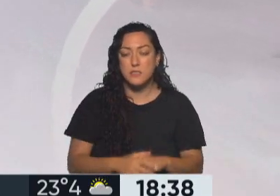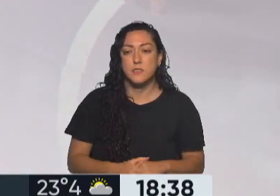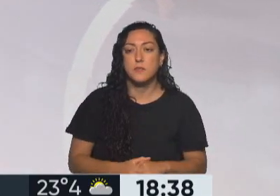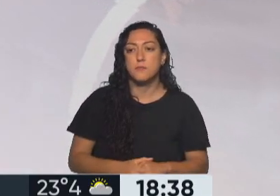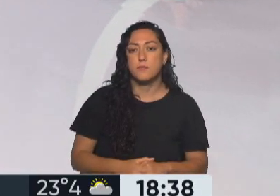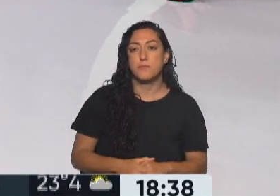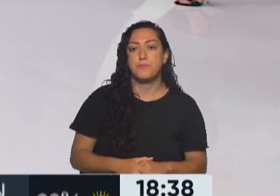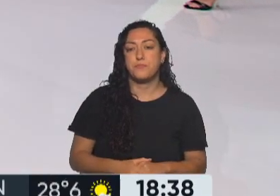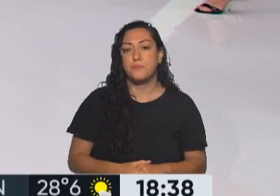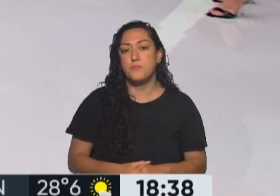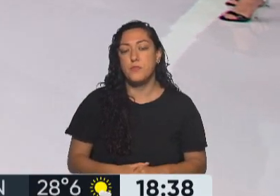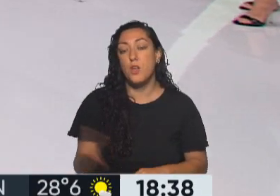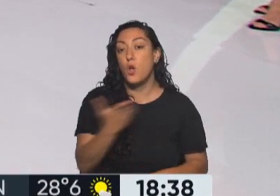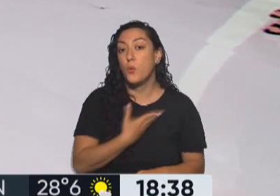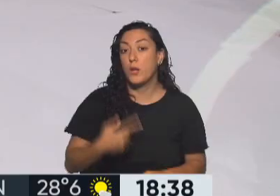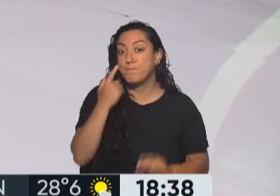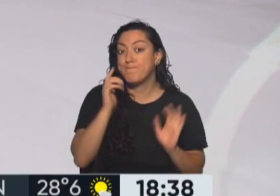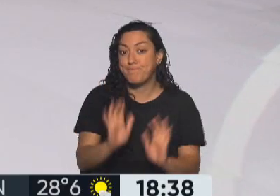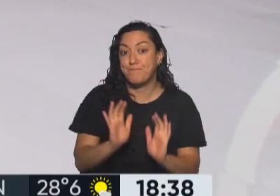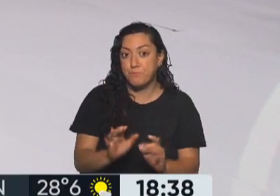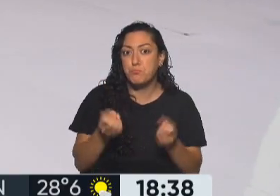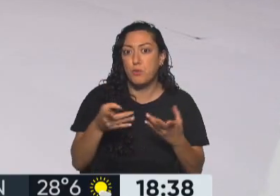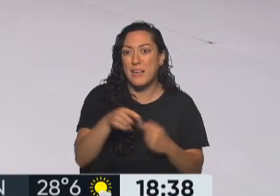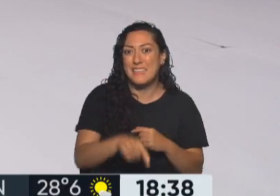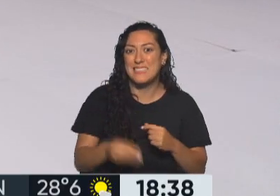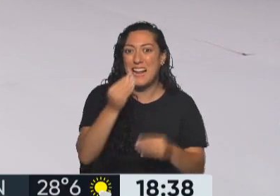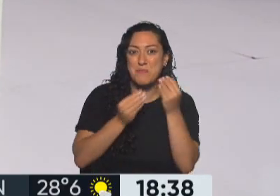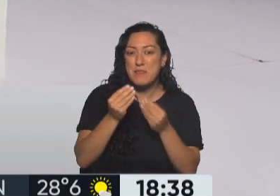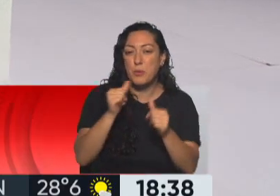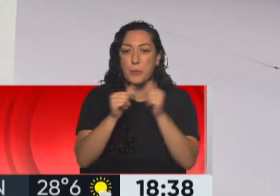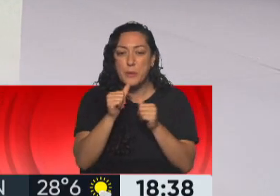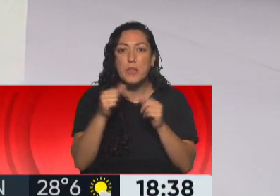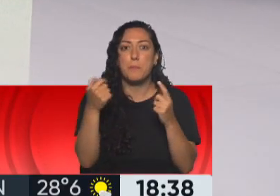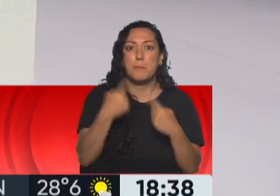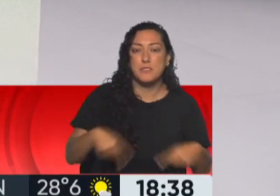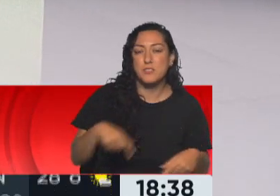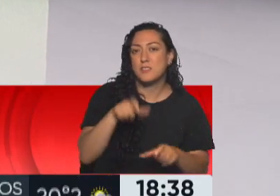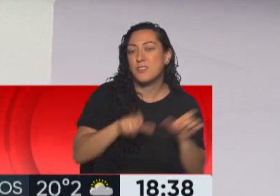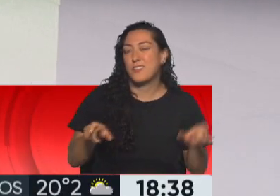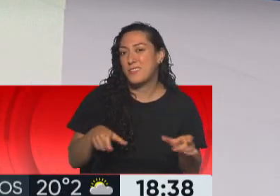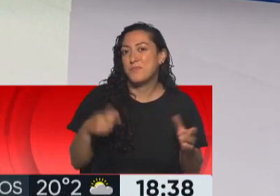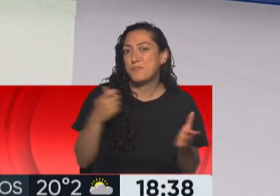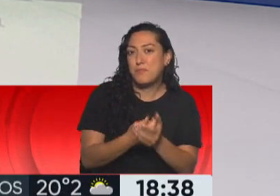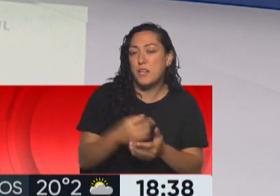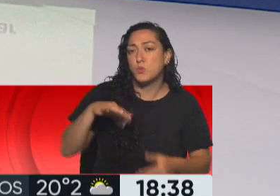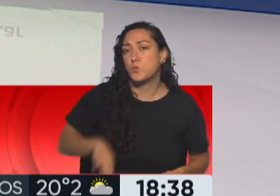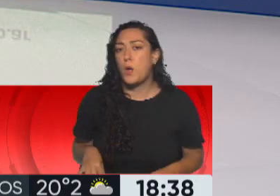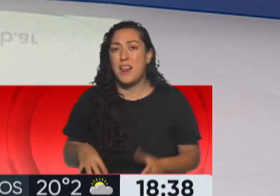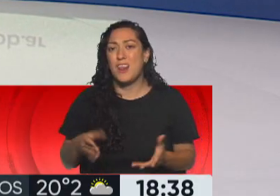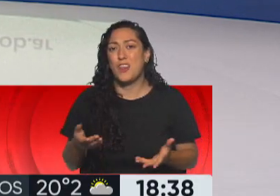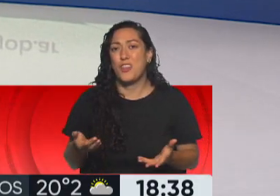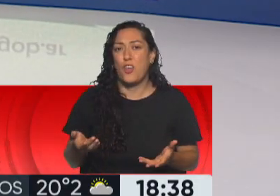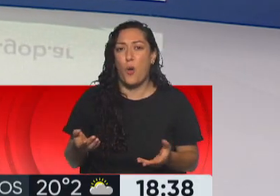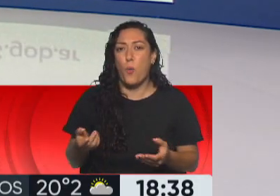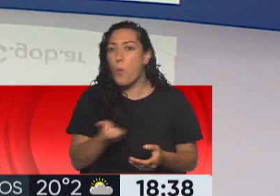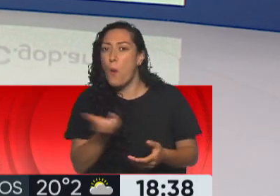tiene que empezar a cuidar el gobierno, porque es ahí donde más se siente. El bolsillo de los argentinos, independientemente de cuál sea tu ingreso, eso es